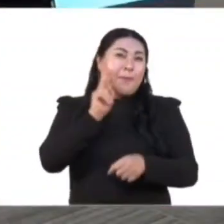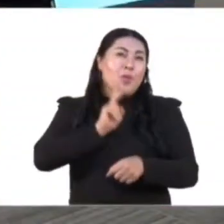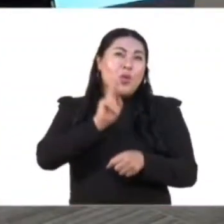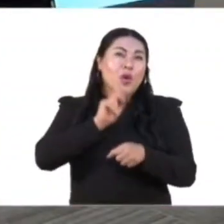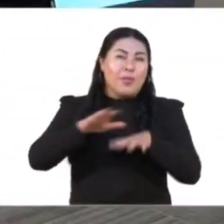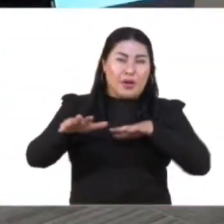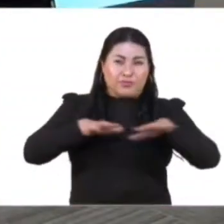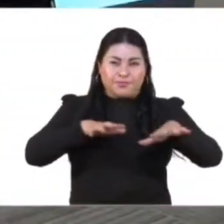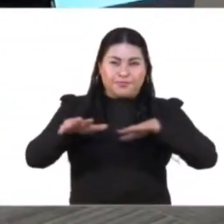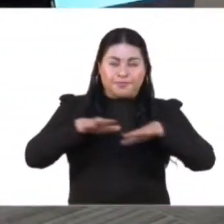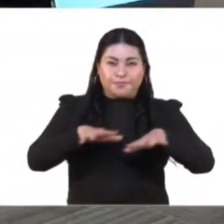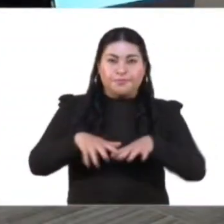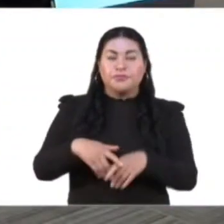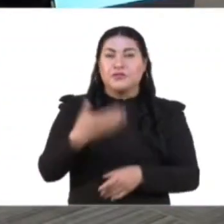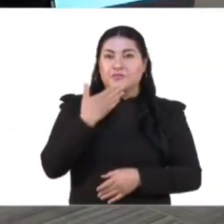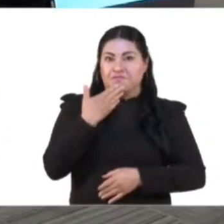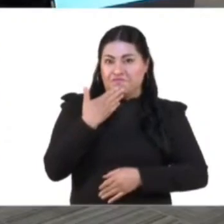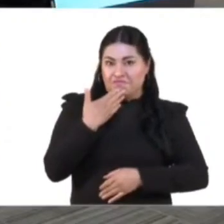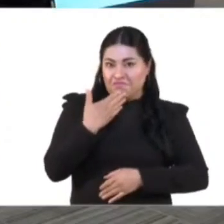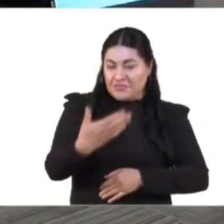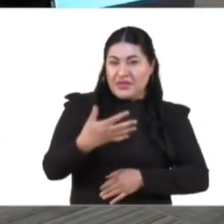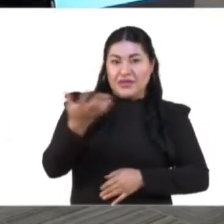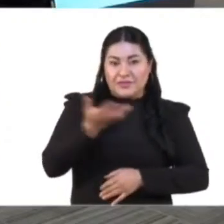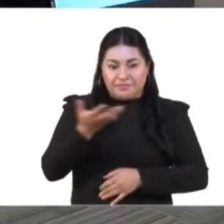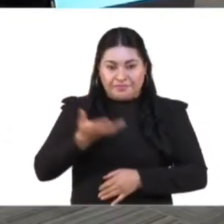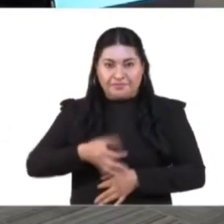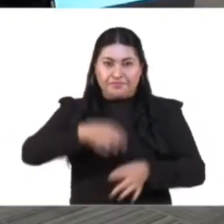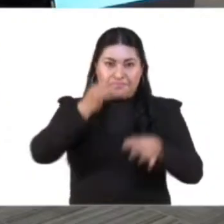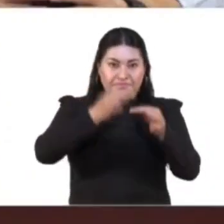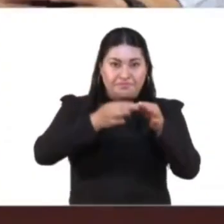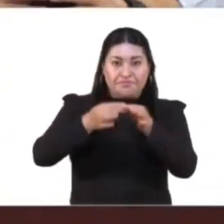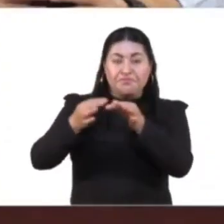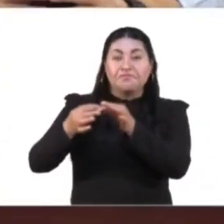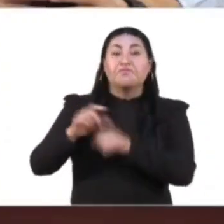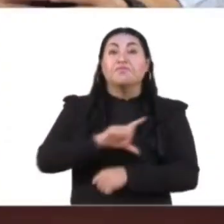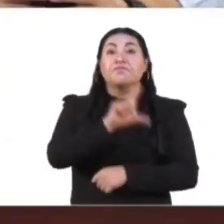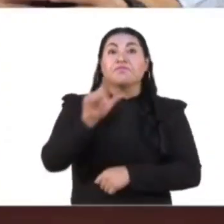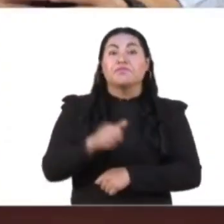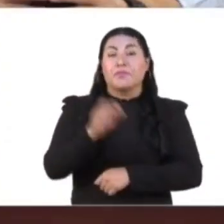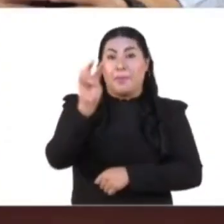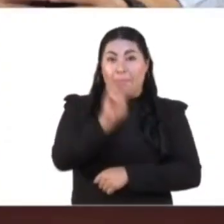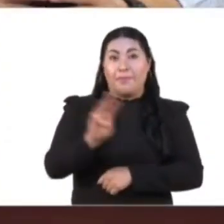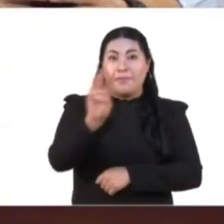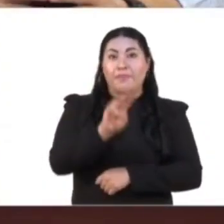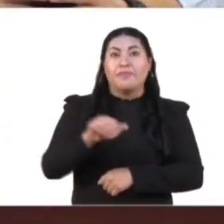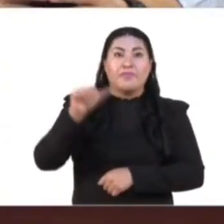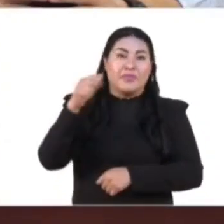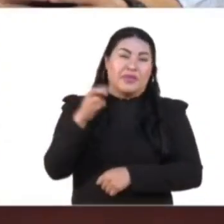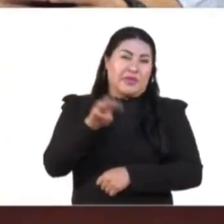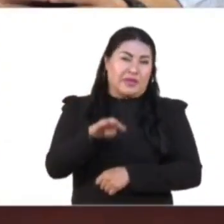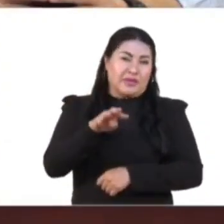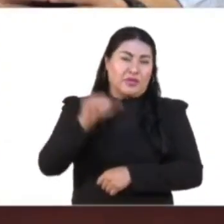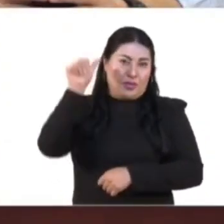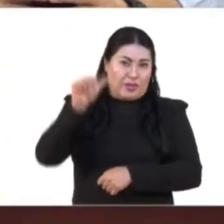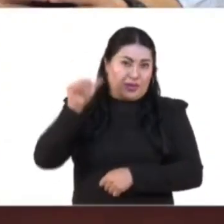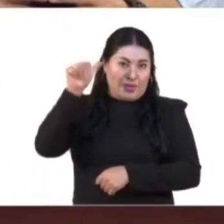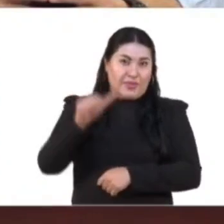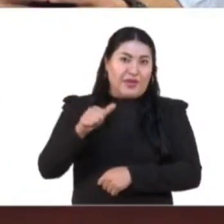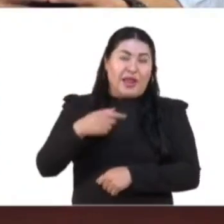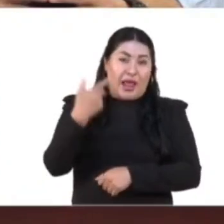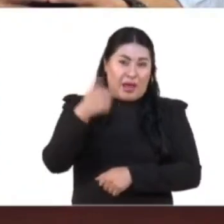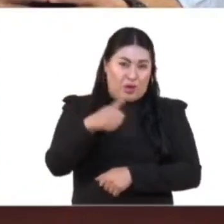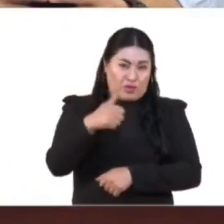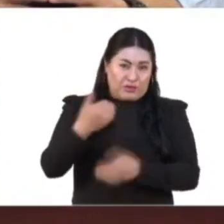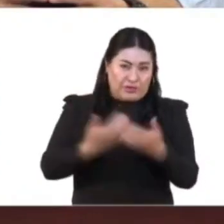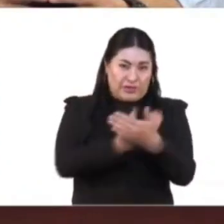México se realizó de forma exitosa luego de que este miércoles 19 de abril a las 11 horas se activara la